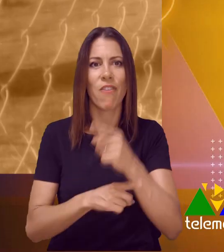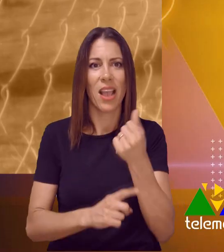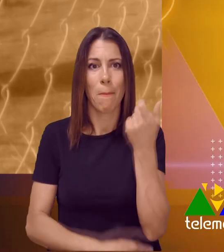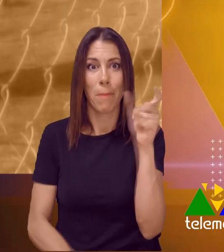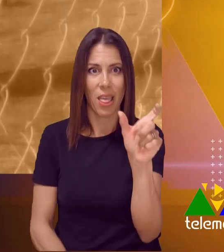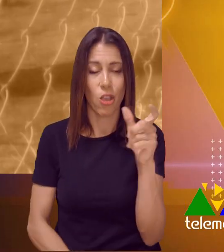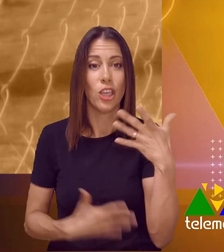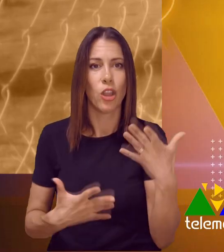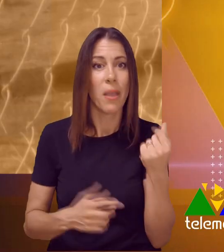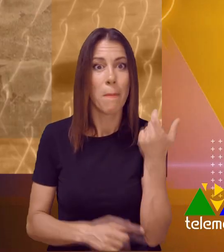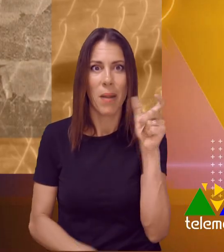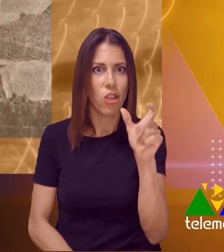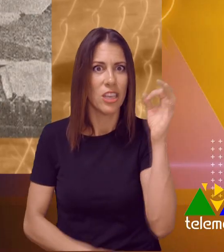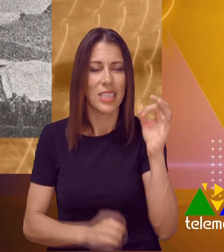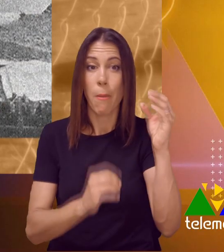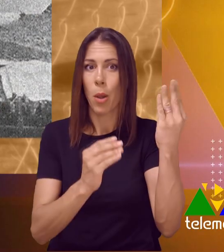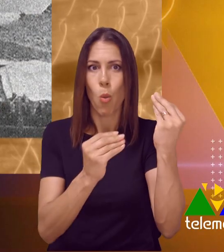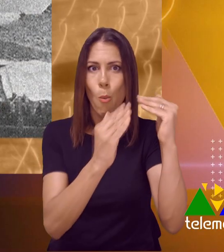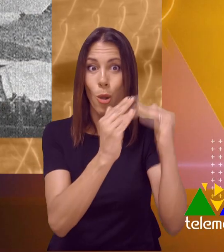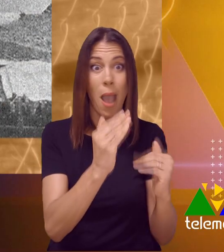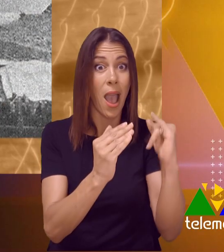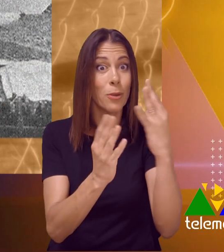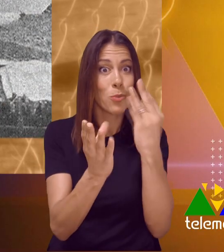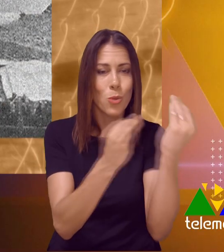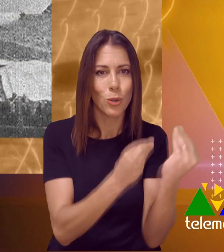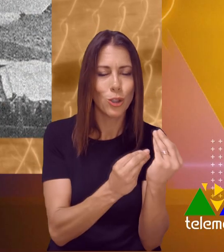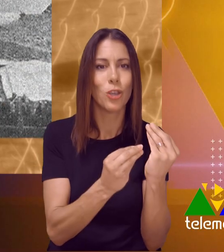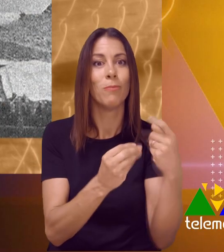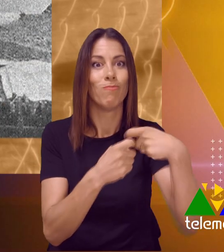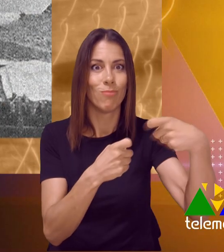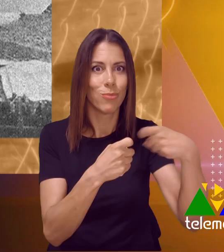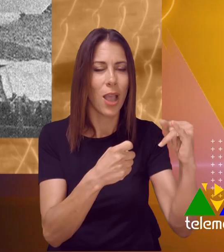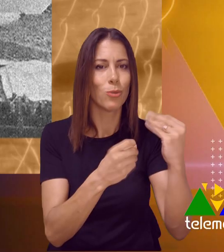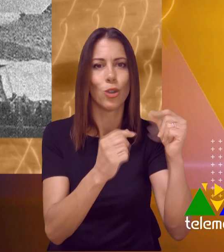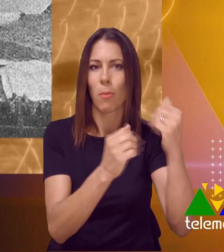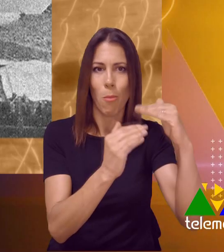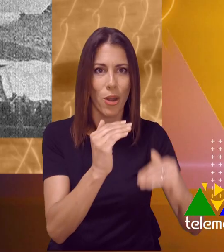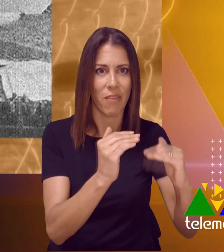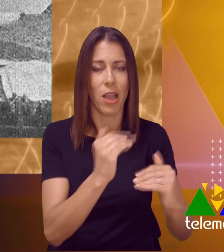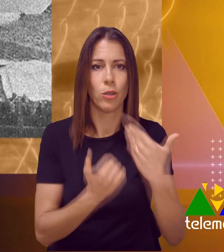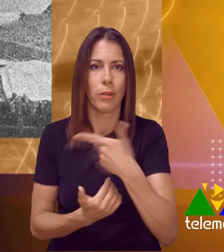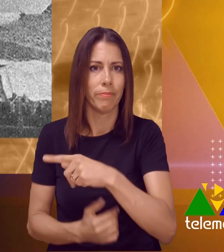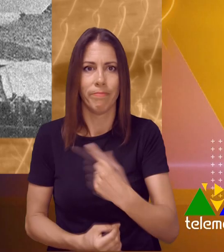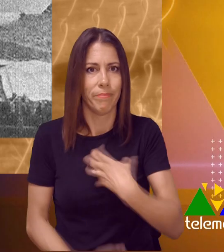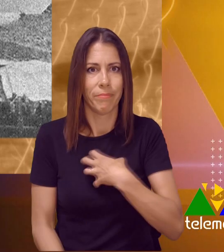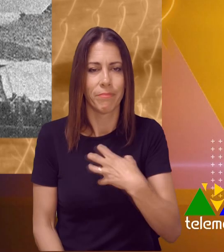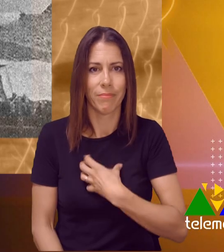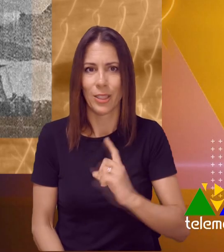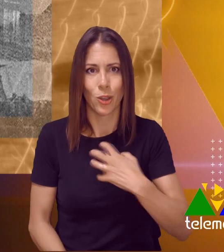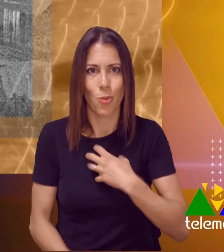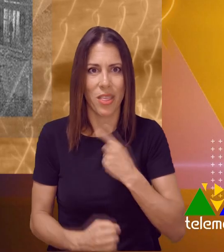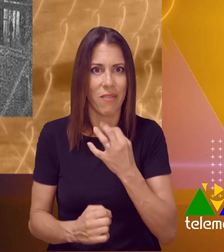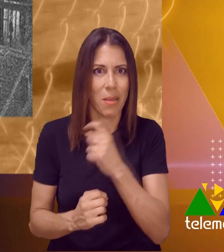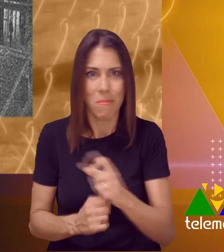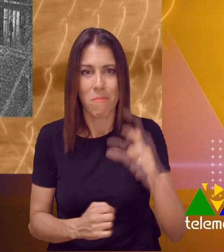casi siempre los precios iban muy por debajo de lo que los cultivadores motrileños tendrían que haber recibido,